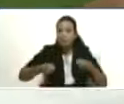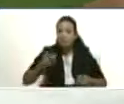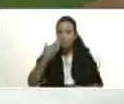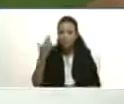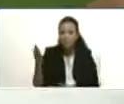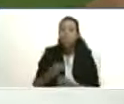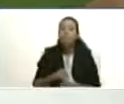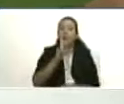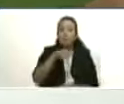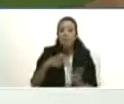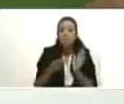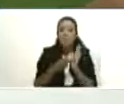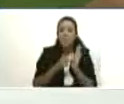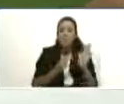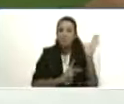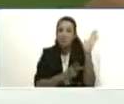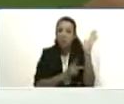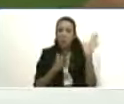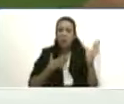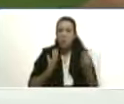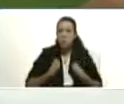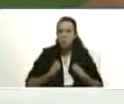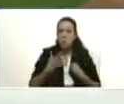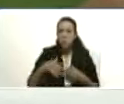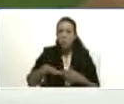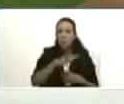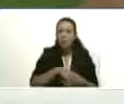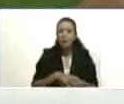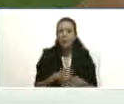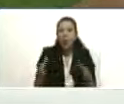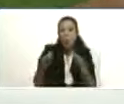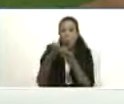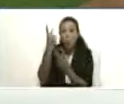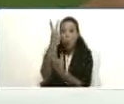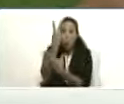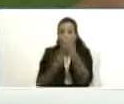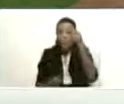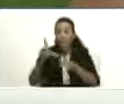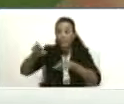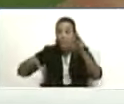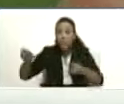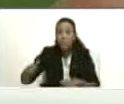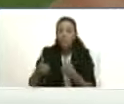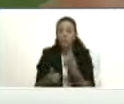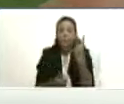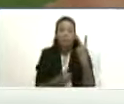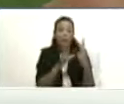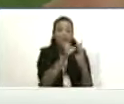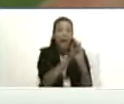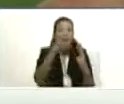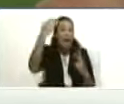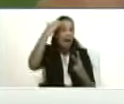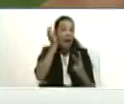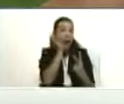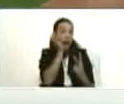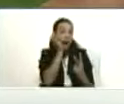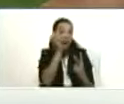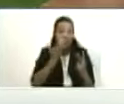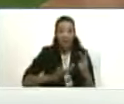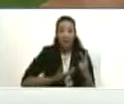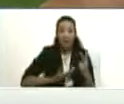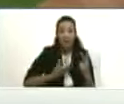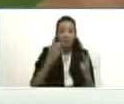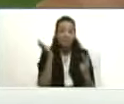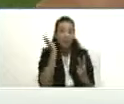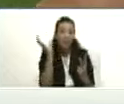también. Allá está el dúo dinámico, Carmen Meléndez, alcaldesa de